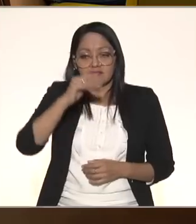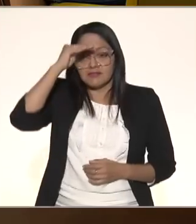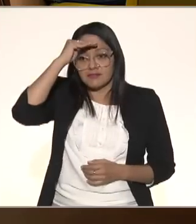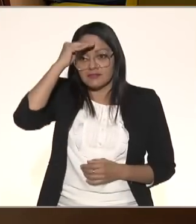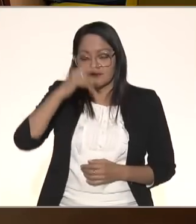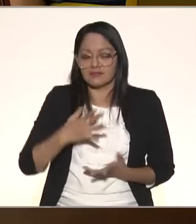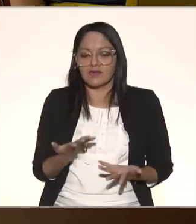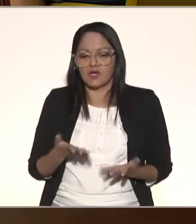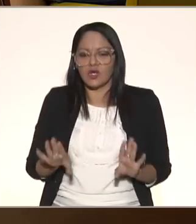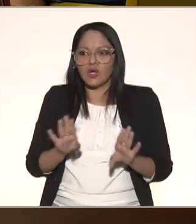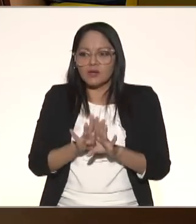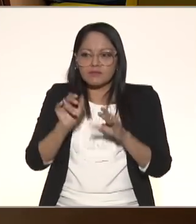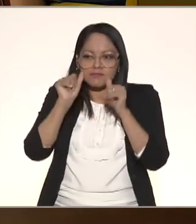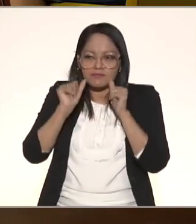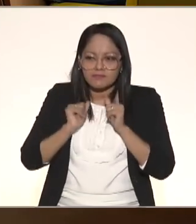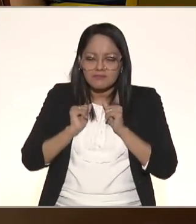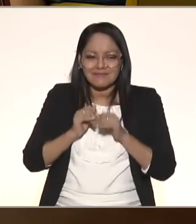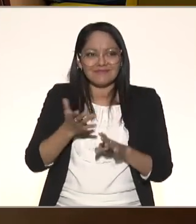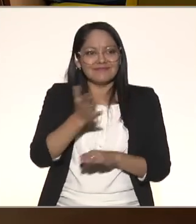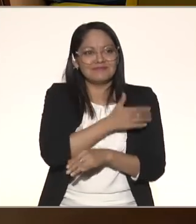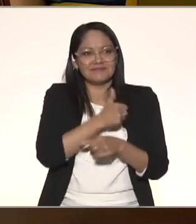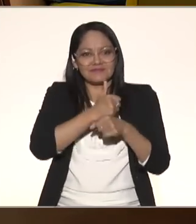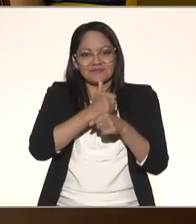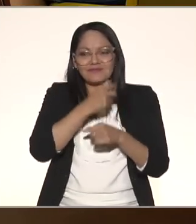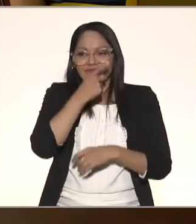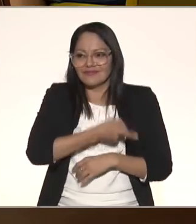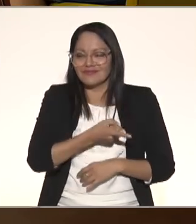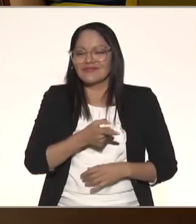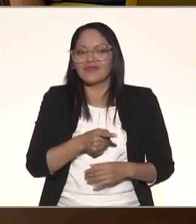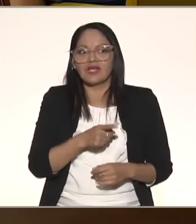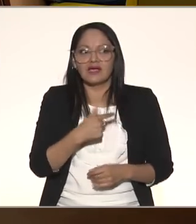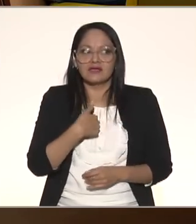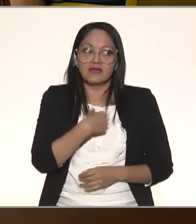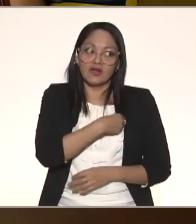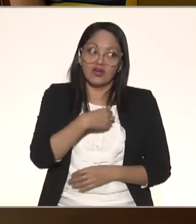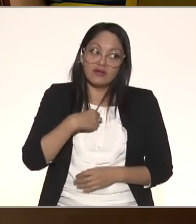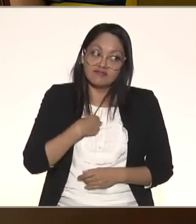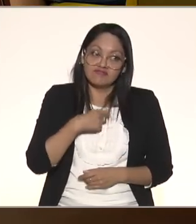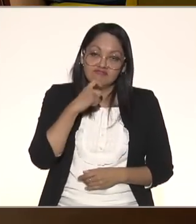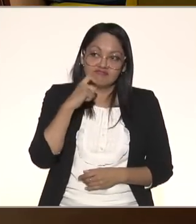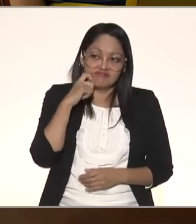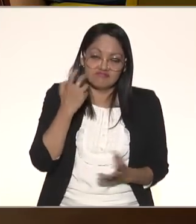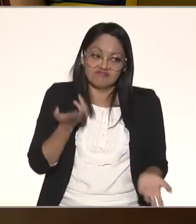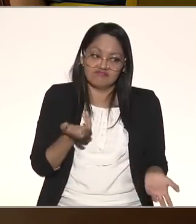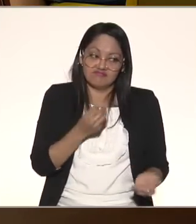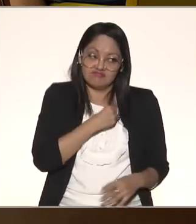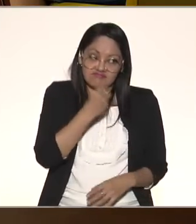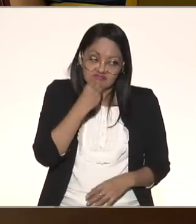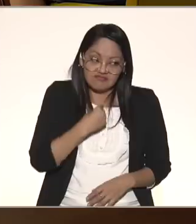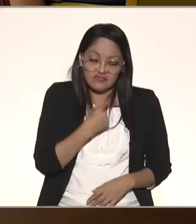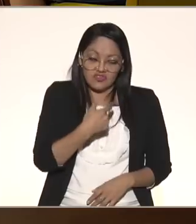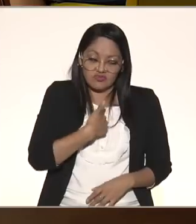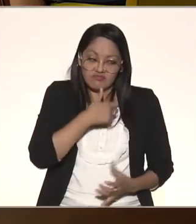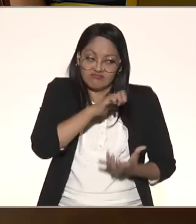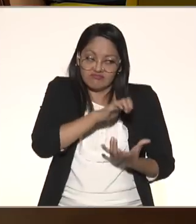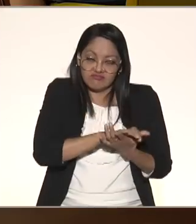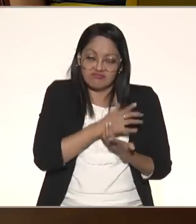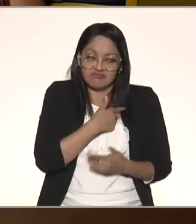como escuchamos a nuestras abuelas decir pues es que era mi obligación hija para eso estoy soy su esposa